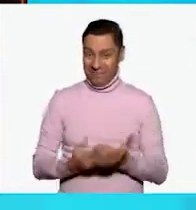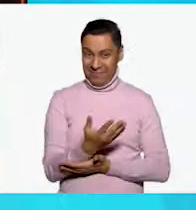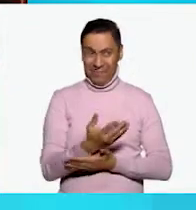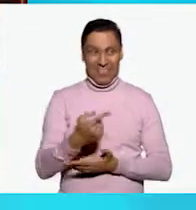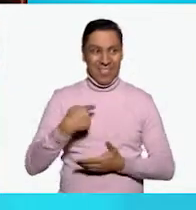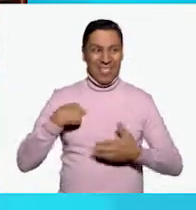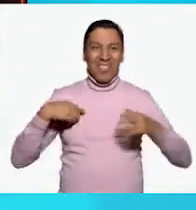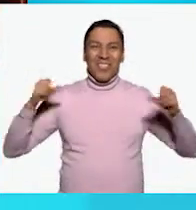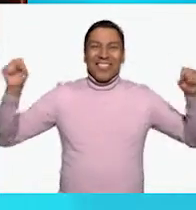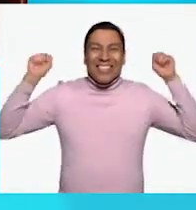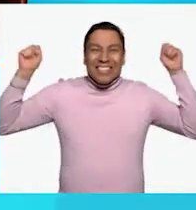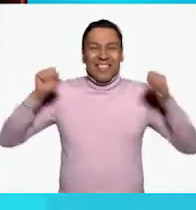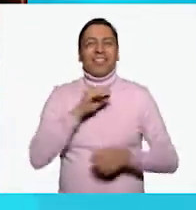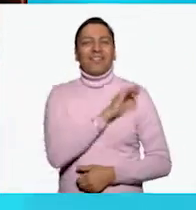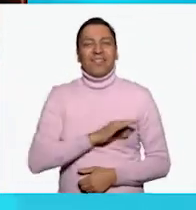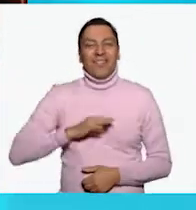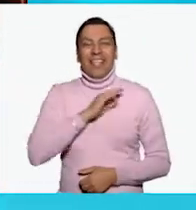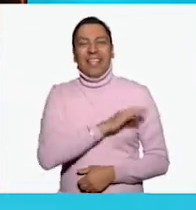Estoy muy feliz.